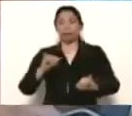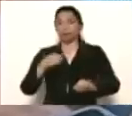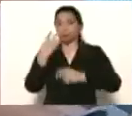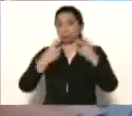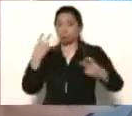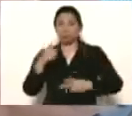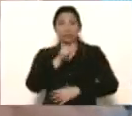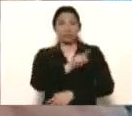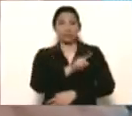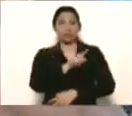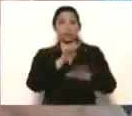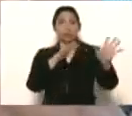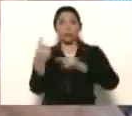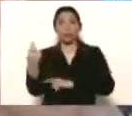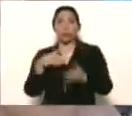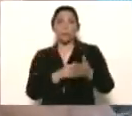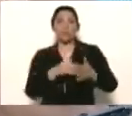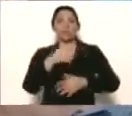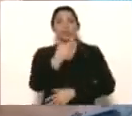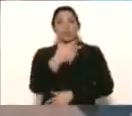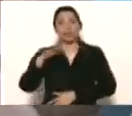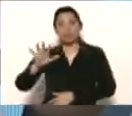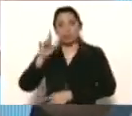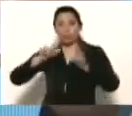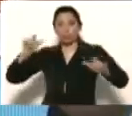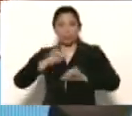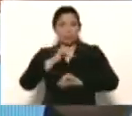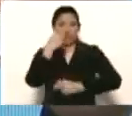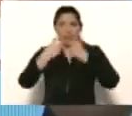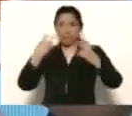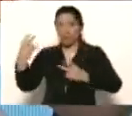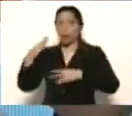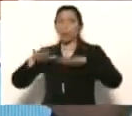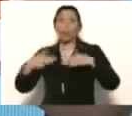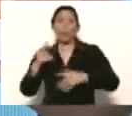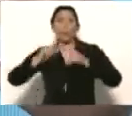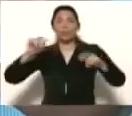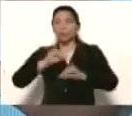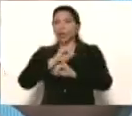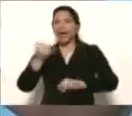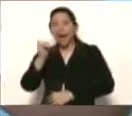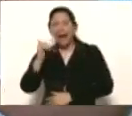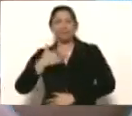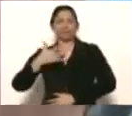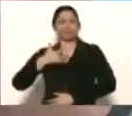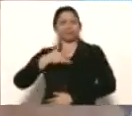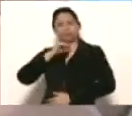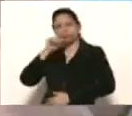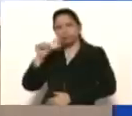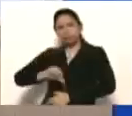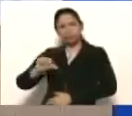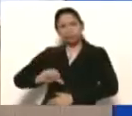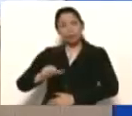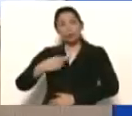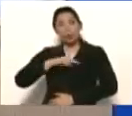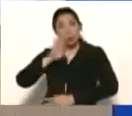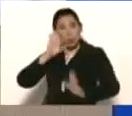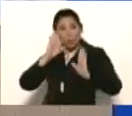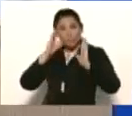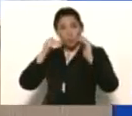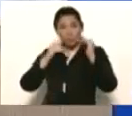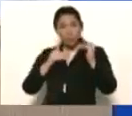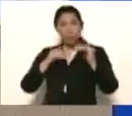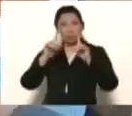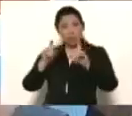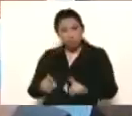191 mil 35 y cuando alguna persona presenta algún tipo de síntoma viral los atendemos les hacemos